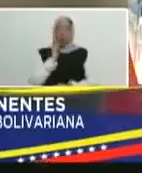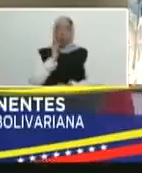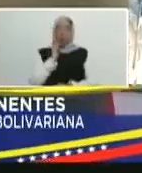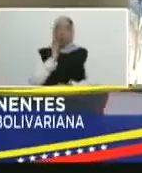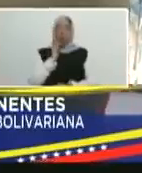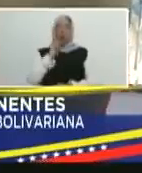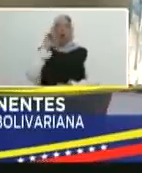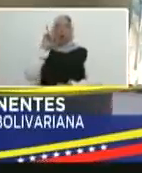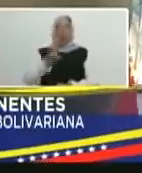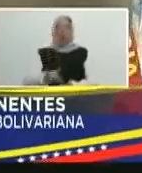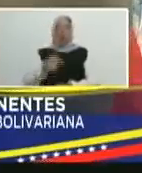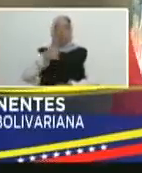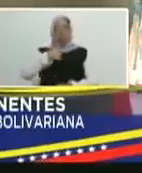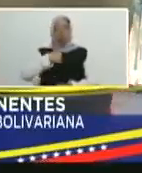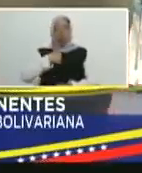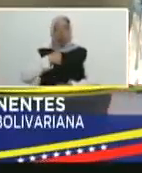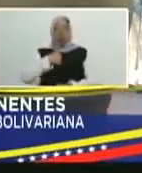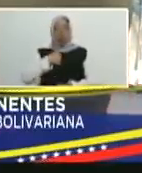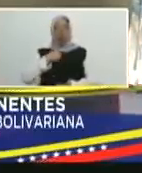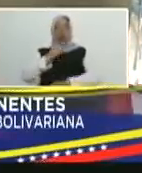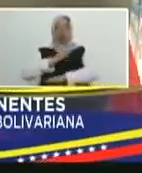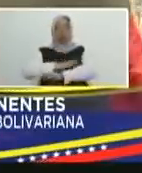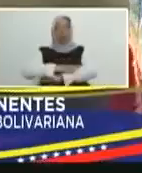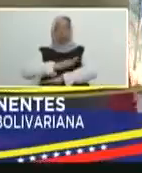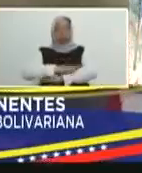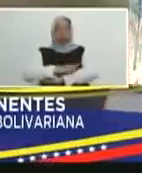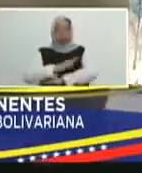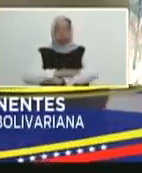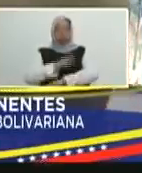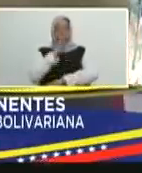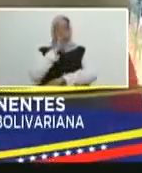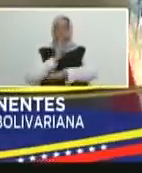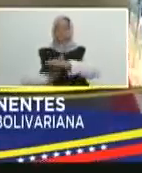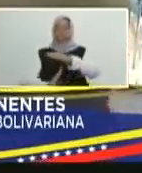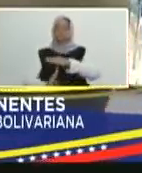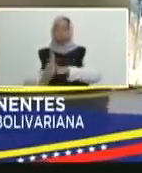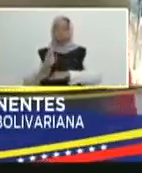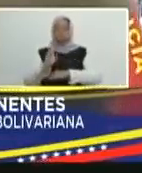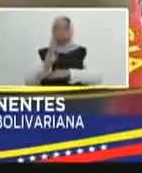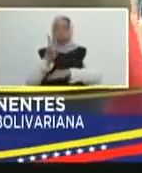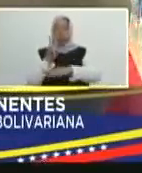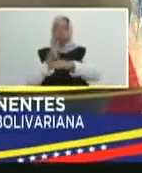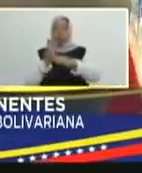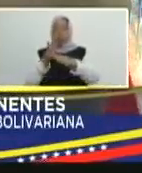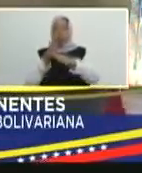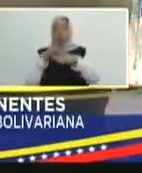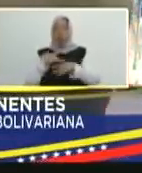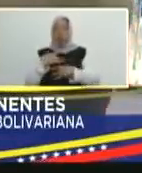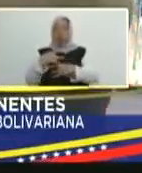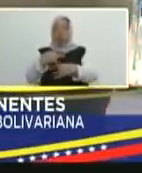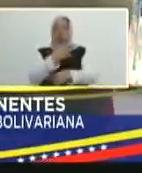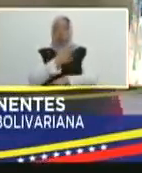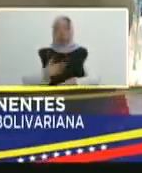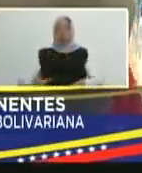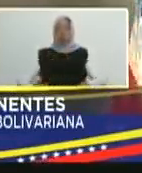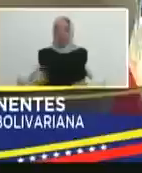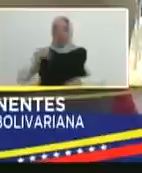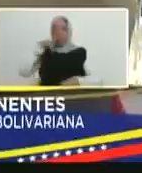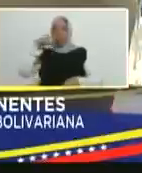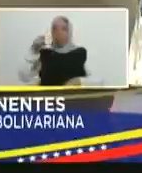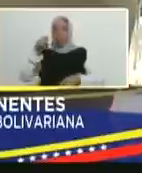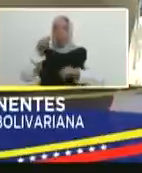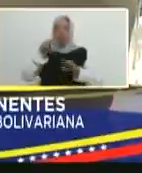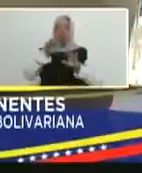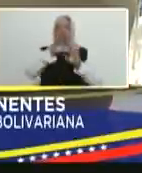cual comandé con disciplina, obediencia y subordinación, apegado a la Constitución